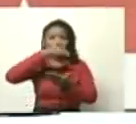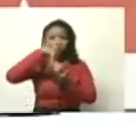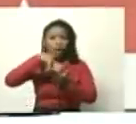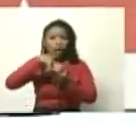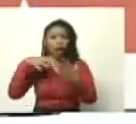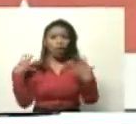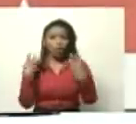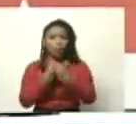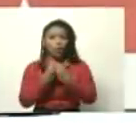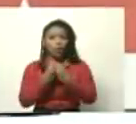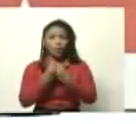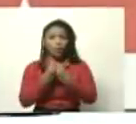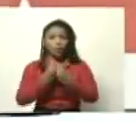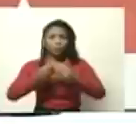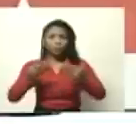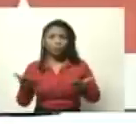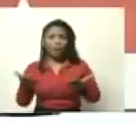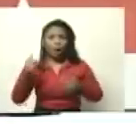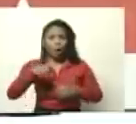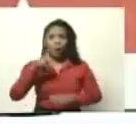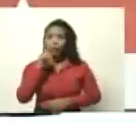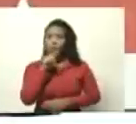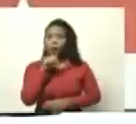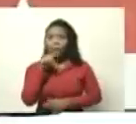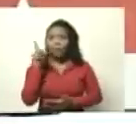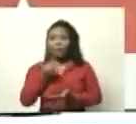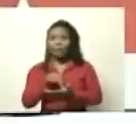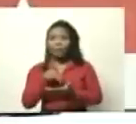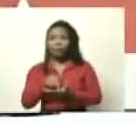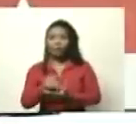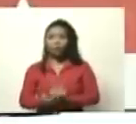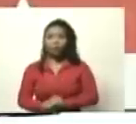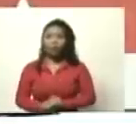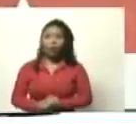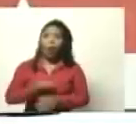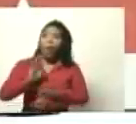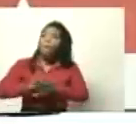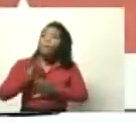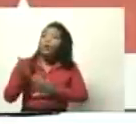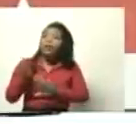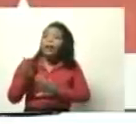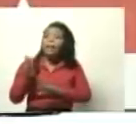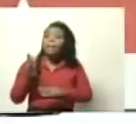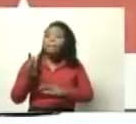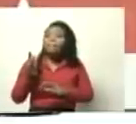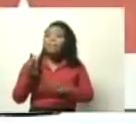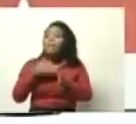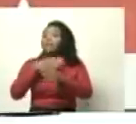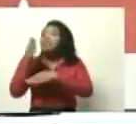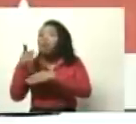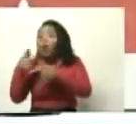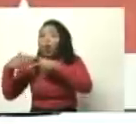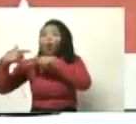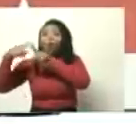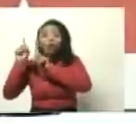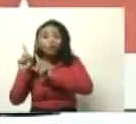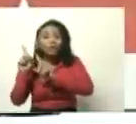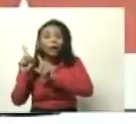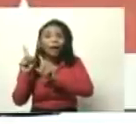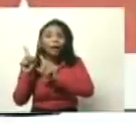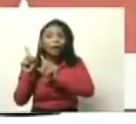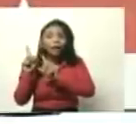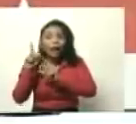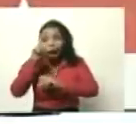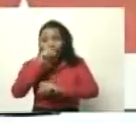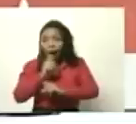los compañeros que hoy no están porque pasaron a otra edad,